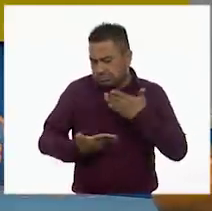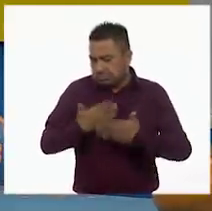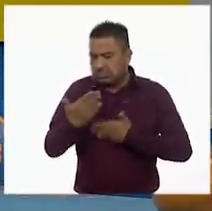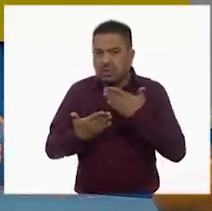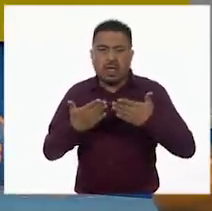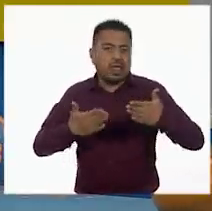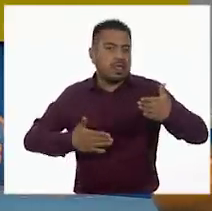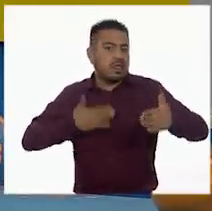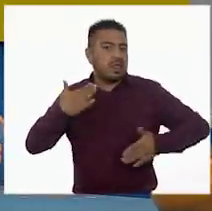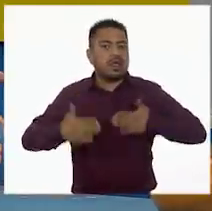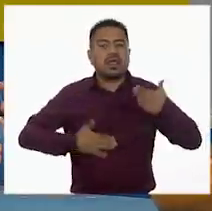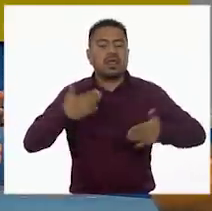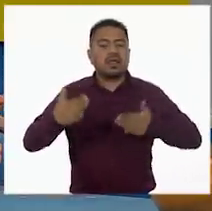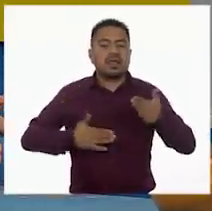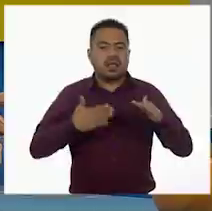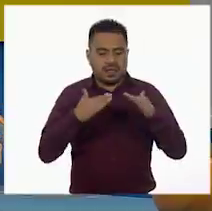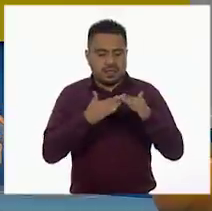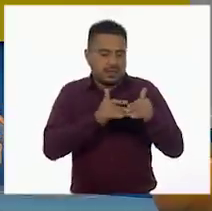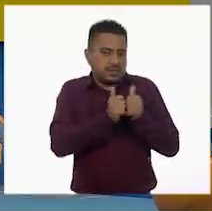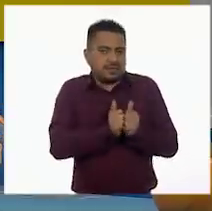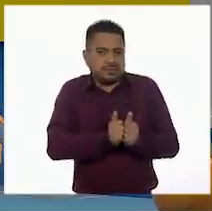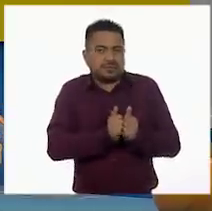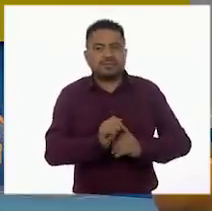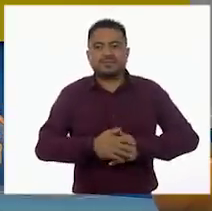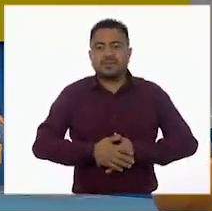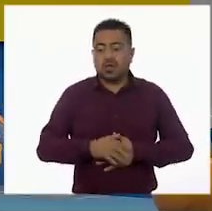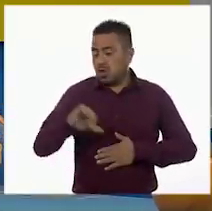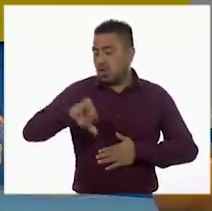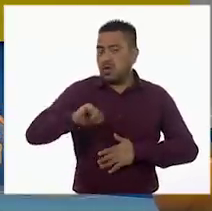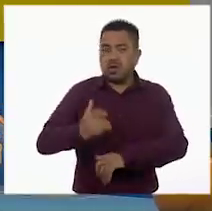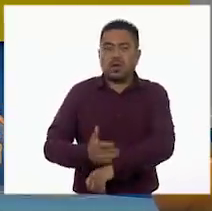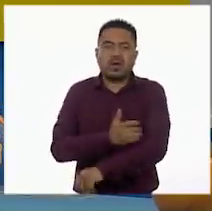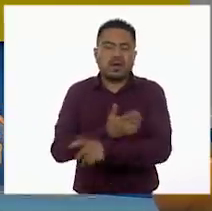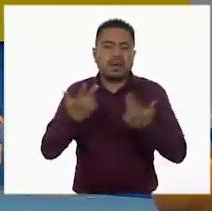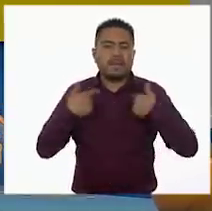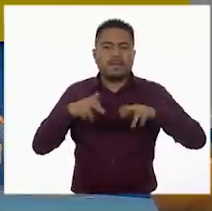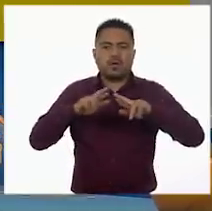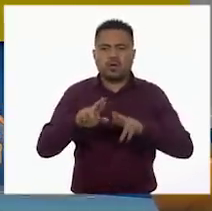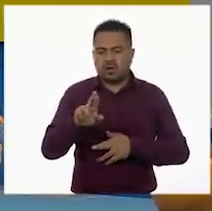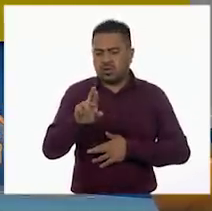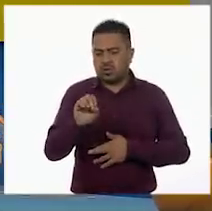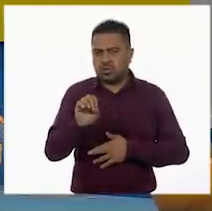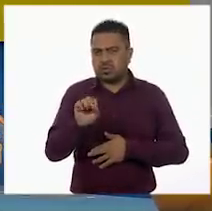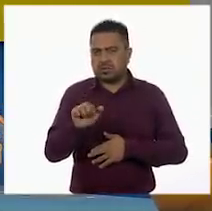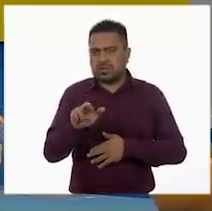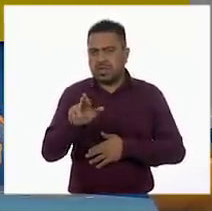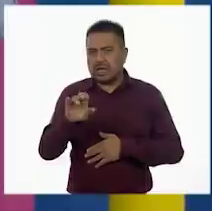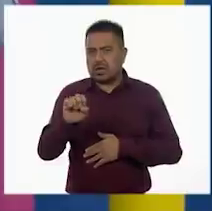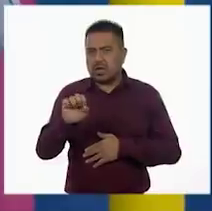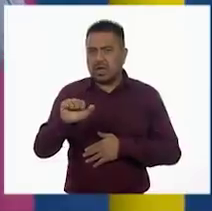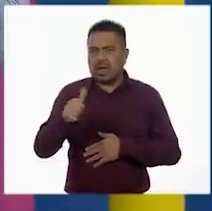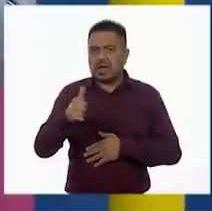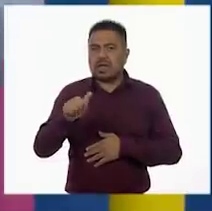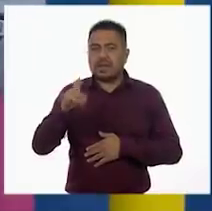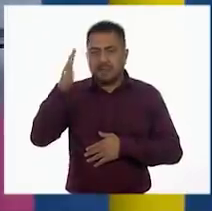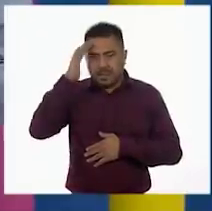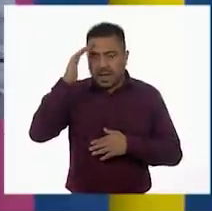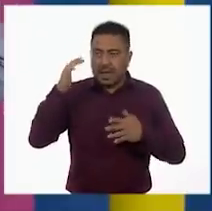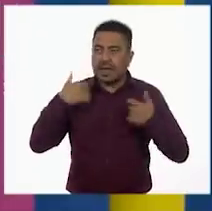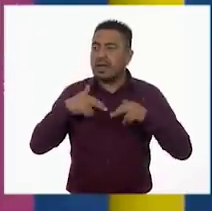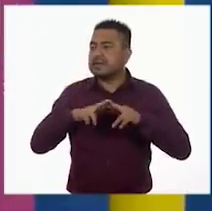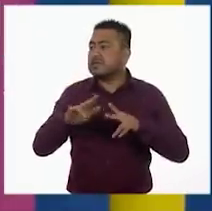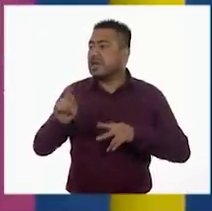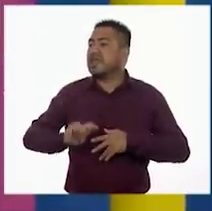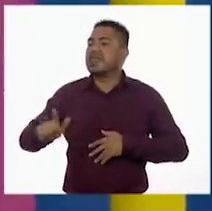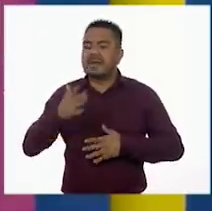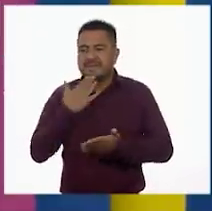y divertirnos desde nuestros hogares. Hoy nos acompaña el profesor Rosario Ayala. Maestro, ¿qué tal?